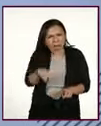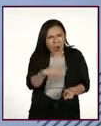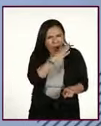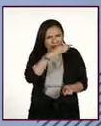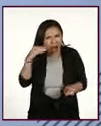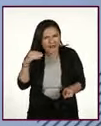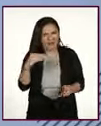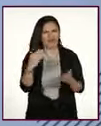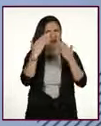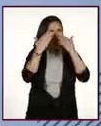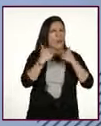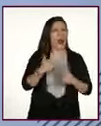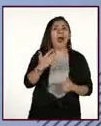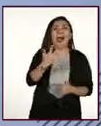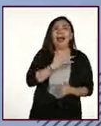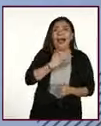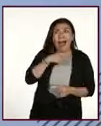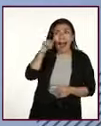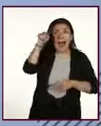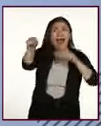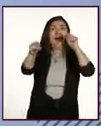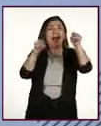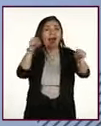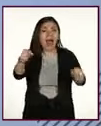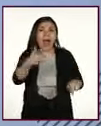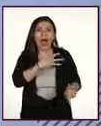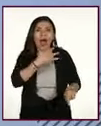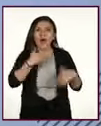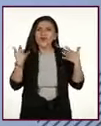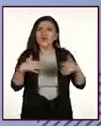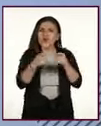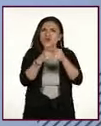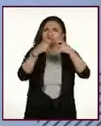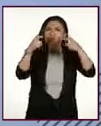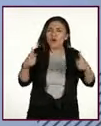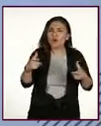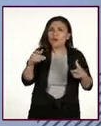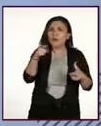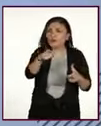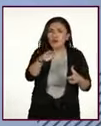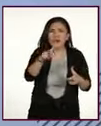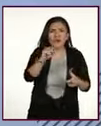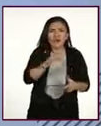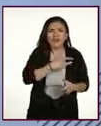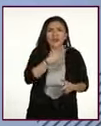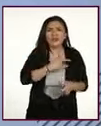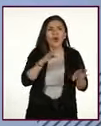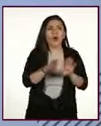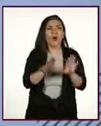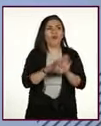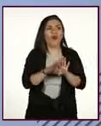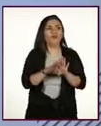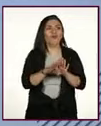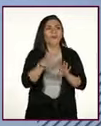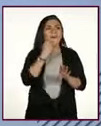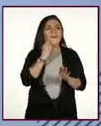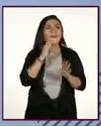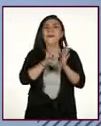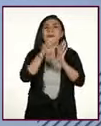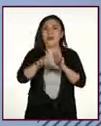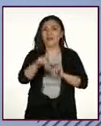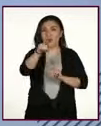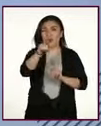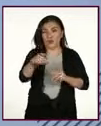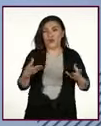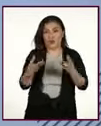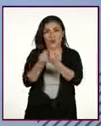personas afro en México. Pero hay una comunidad bien importante. Claro, y eso, si no te sientes, si vienes de